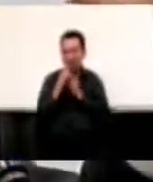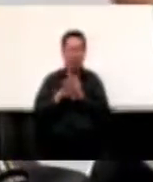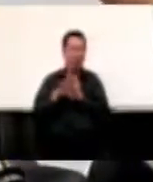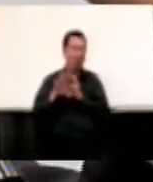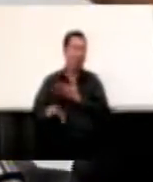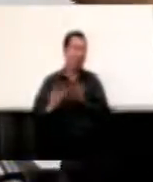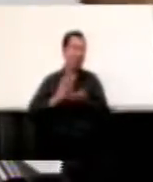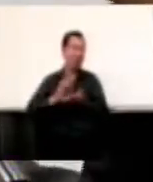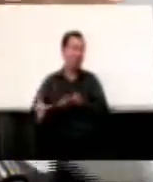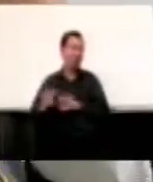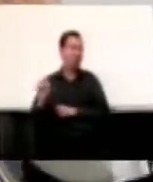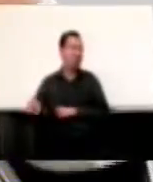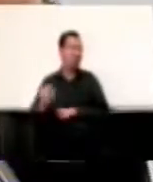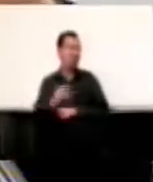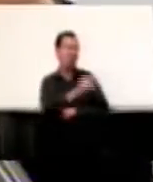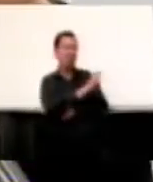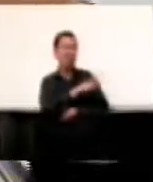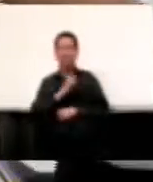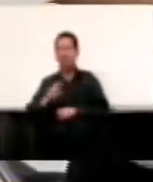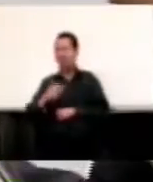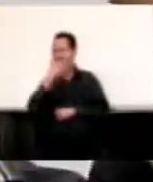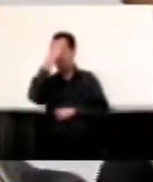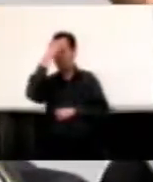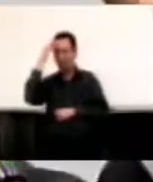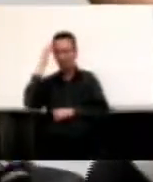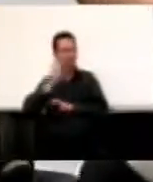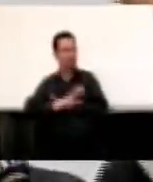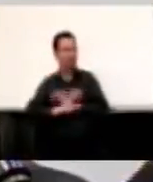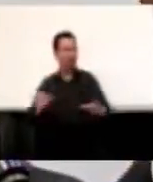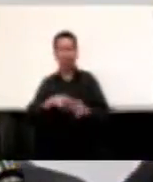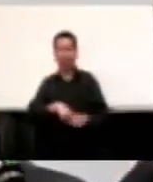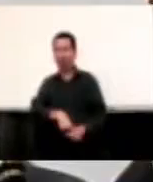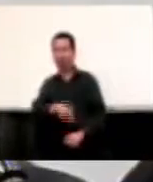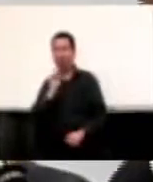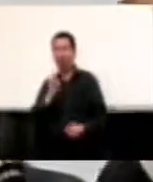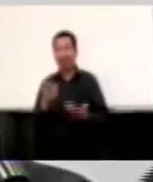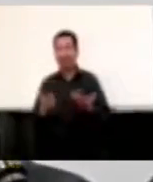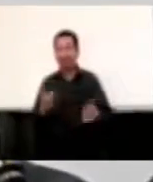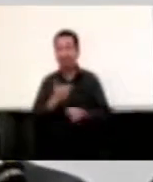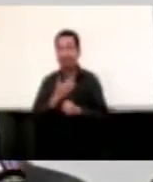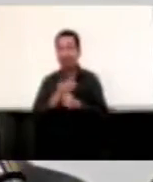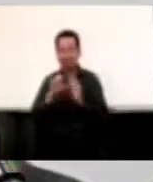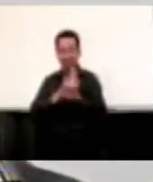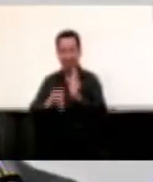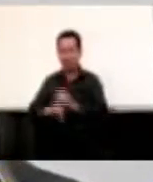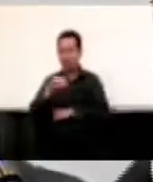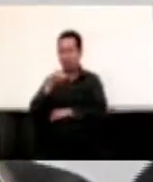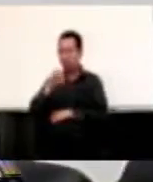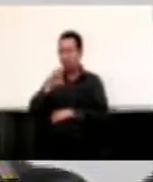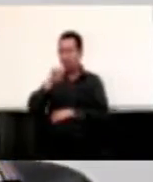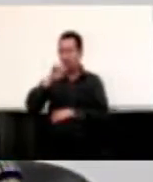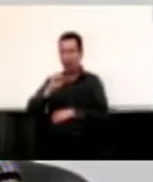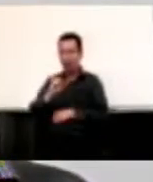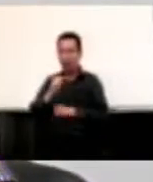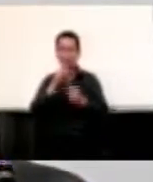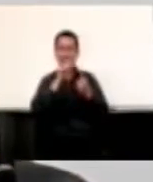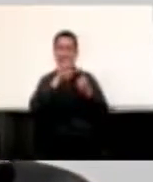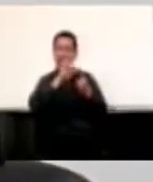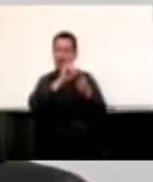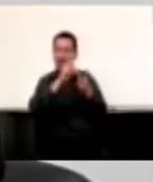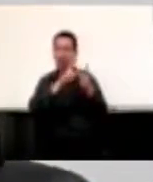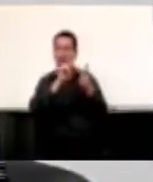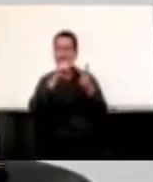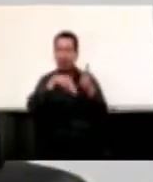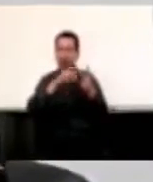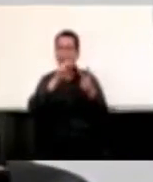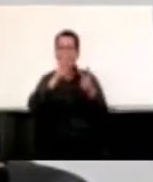Yo lo retomo de un productor para el cine, yo en la experiencia. ¿Qué pasa si también Morena fracasa cuando fracasó el PRI, el PAN y el PRD? Y